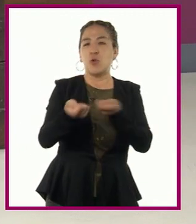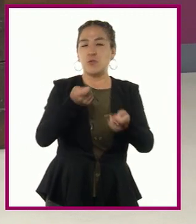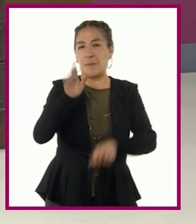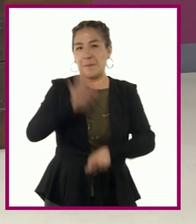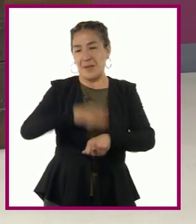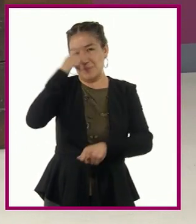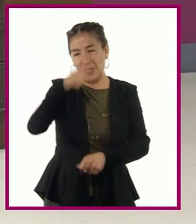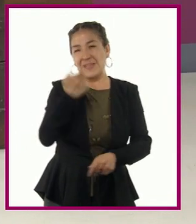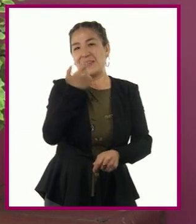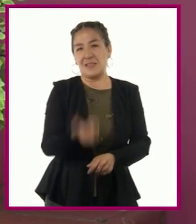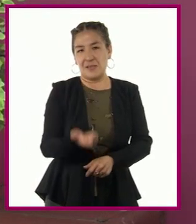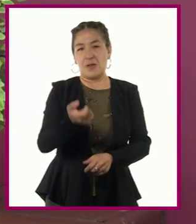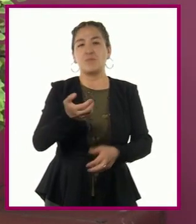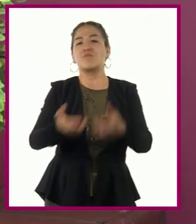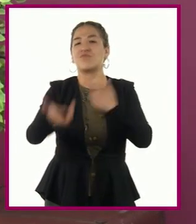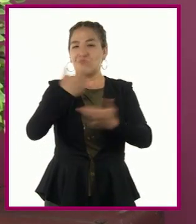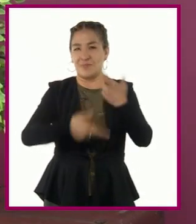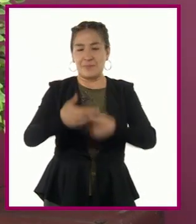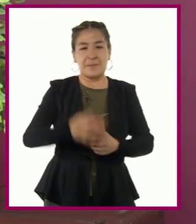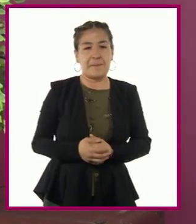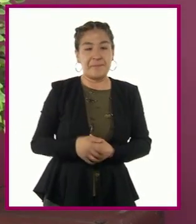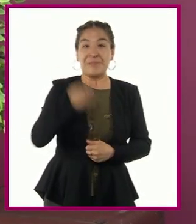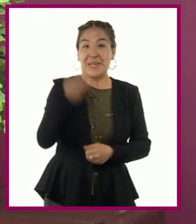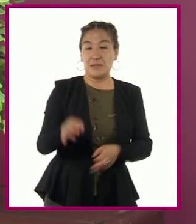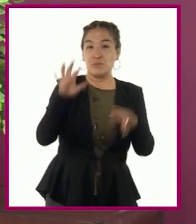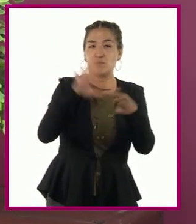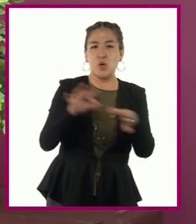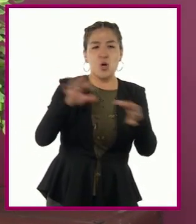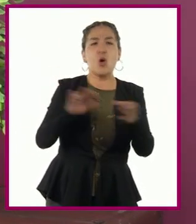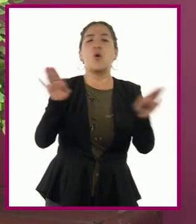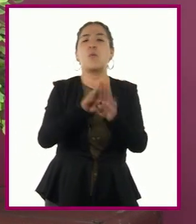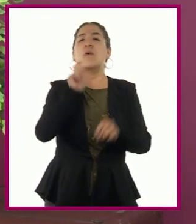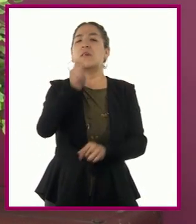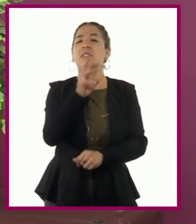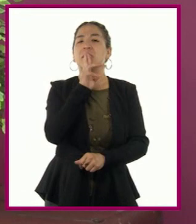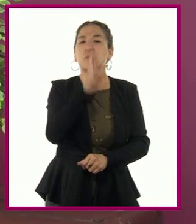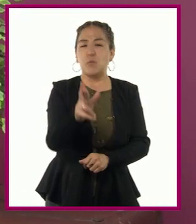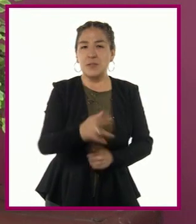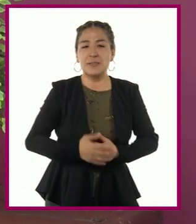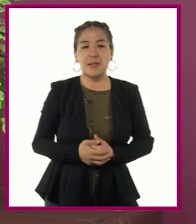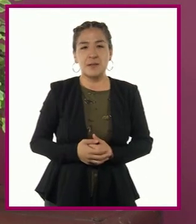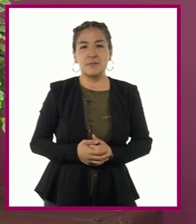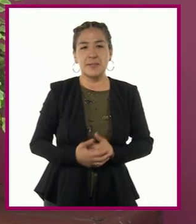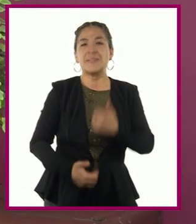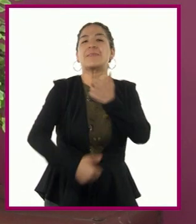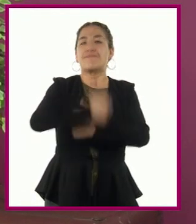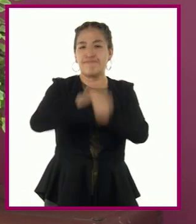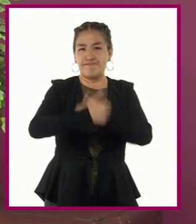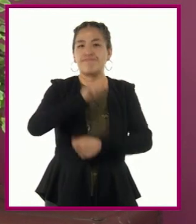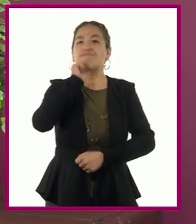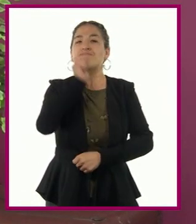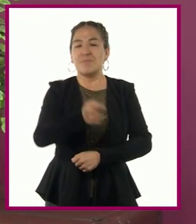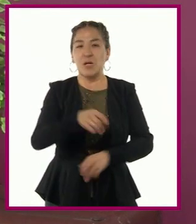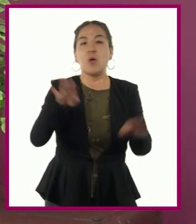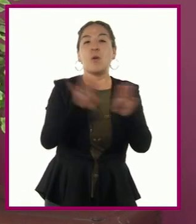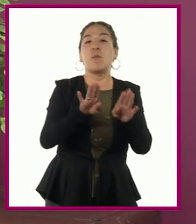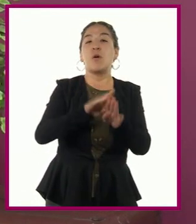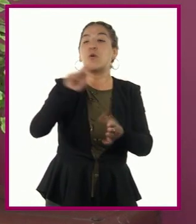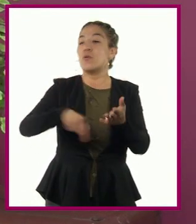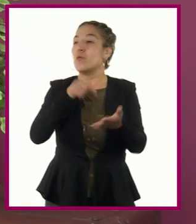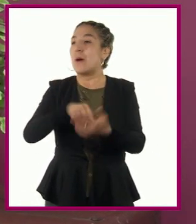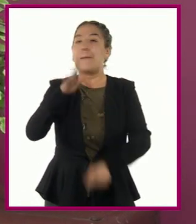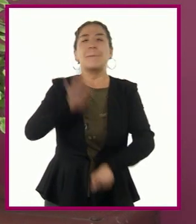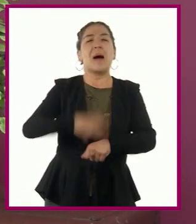recursos económicos. Lo anterior dio como resultado la competencia por el embellecimiento de las